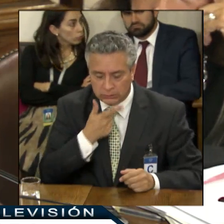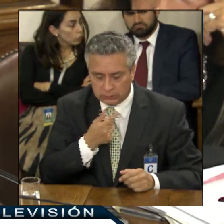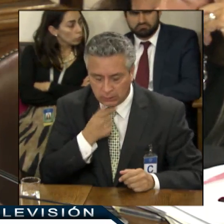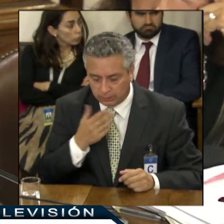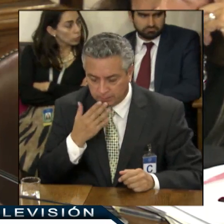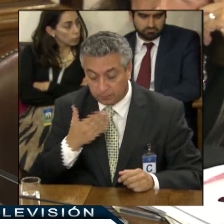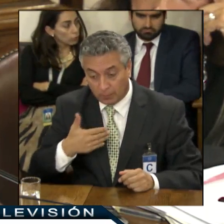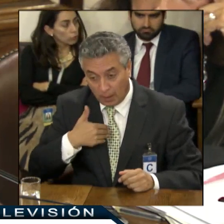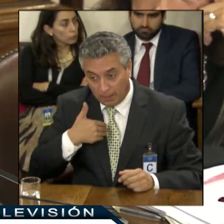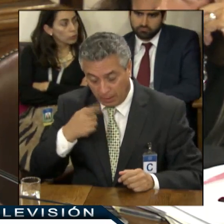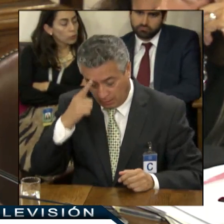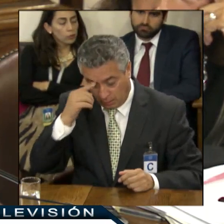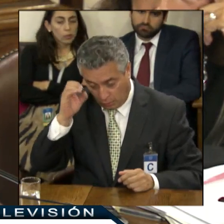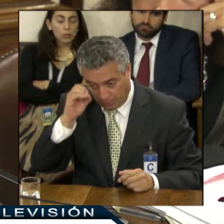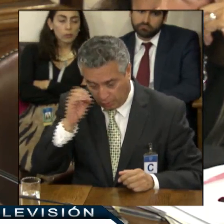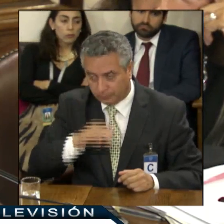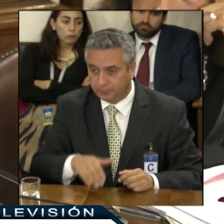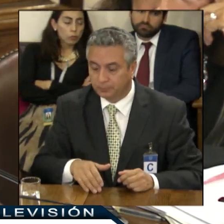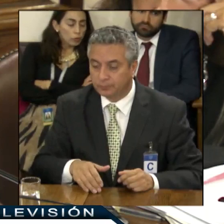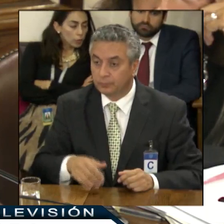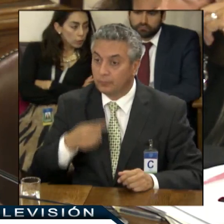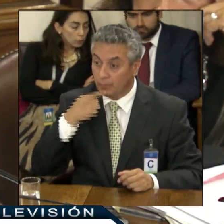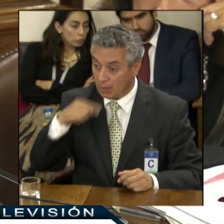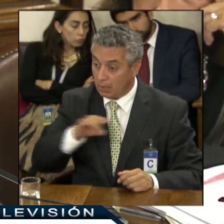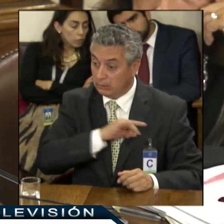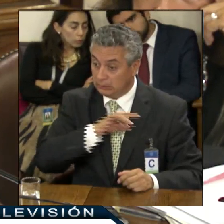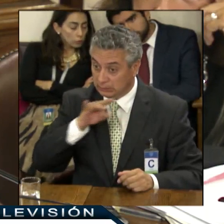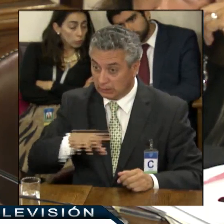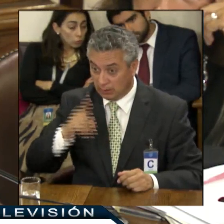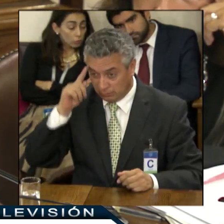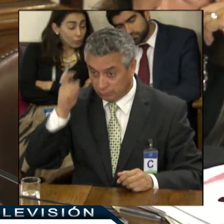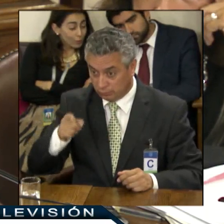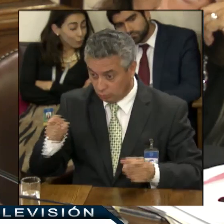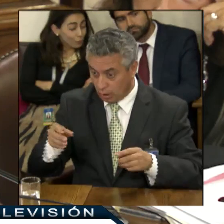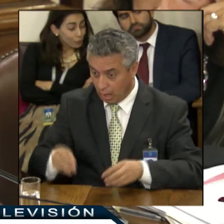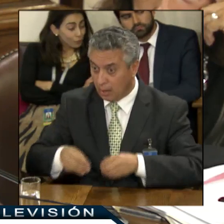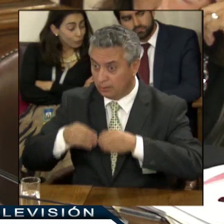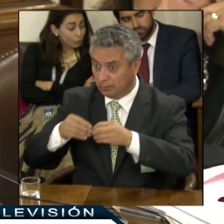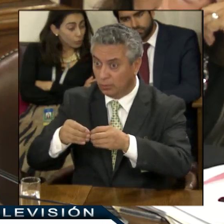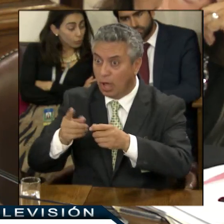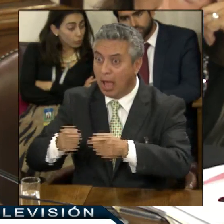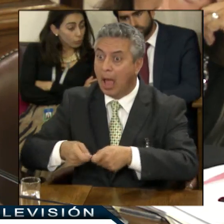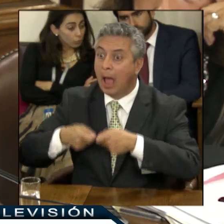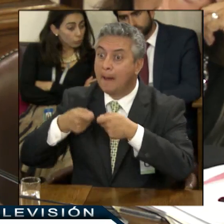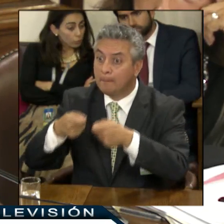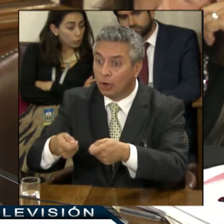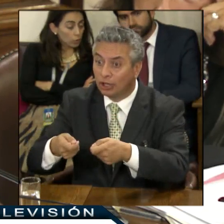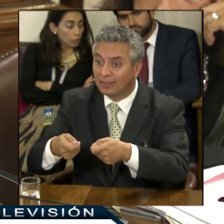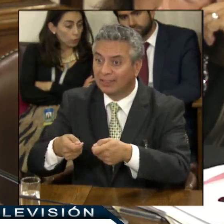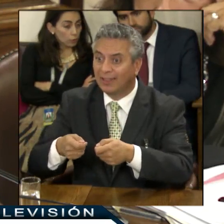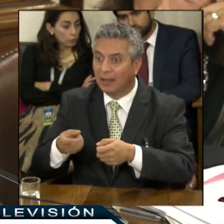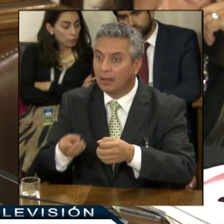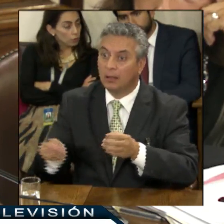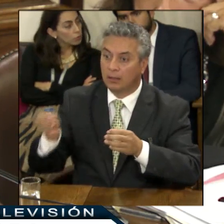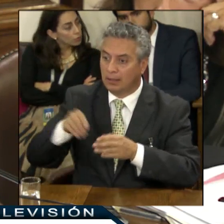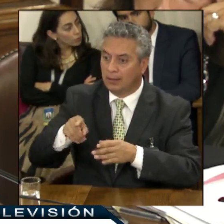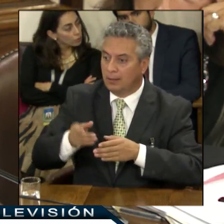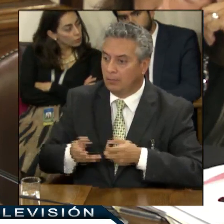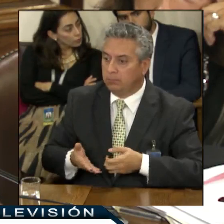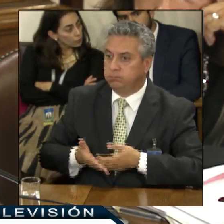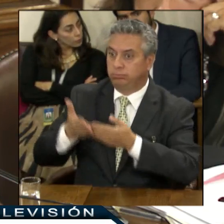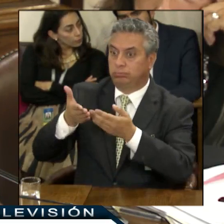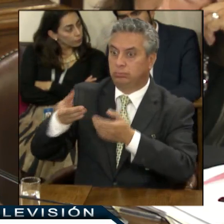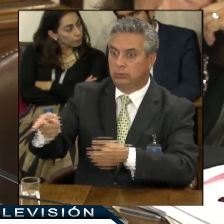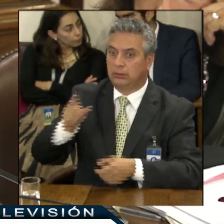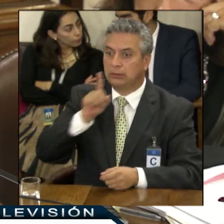que cuando el estado chileno por iniciativa del gobierno le hace un aporte extraordinario de rescate a televisión nacional como un